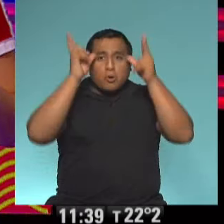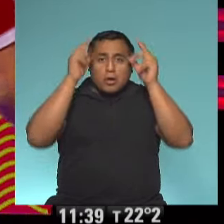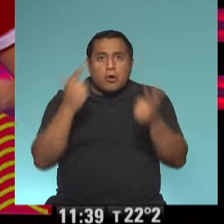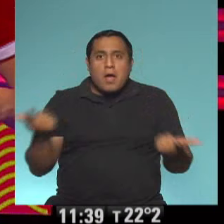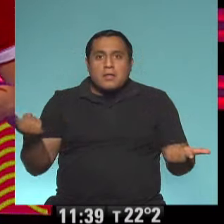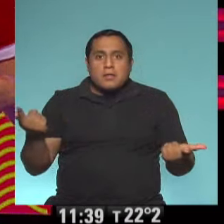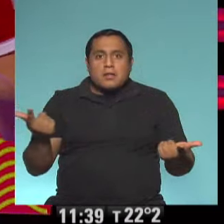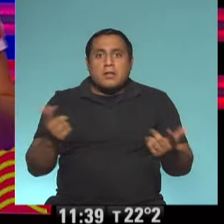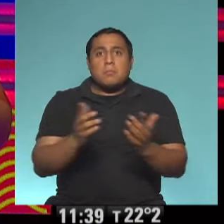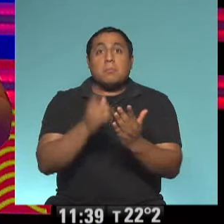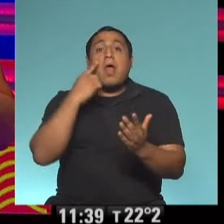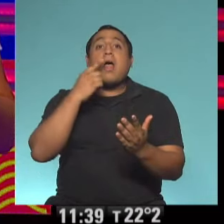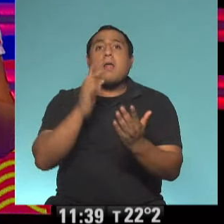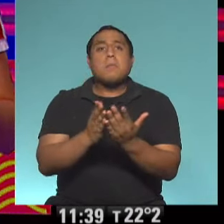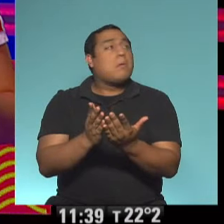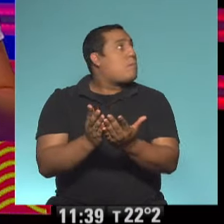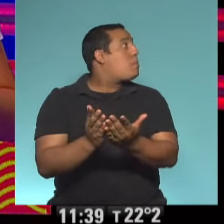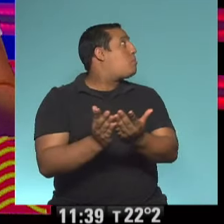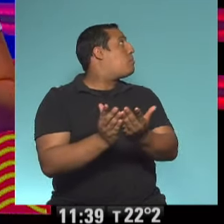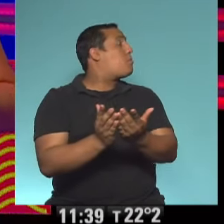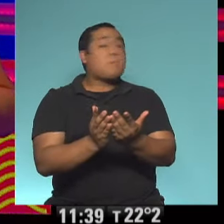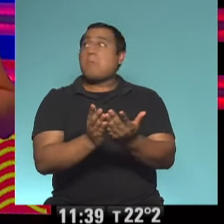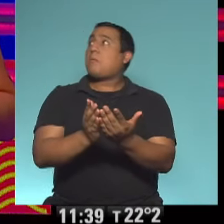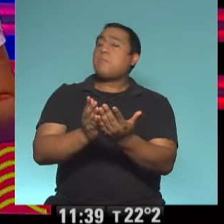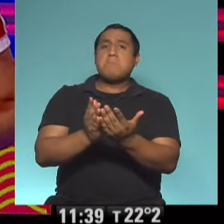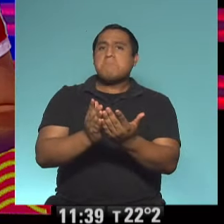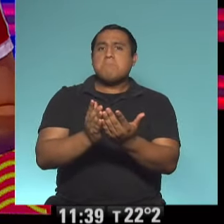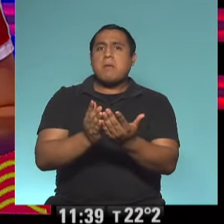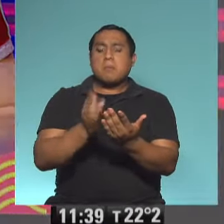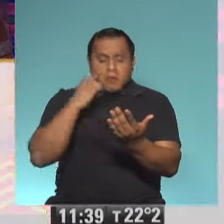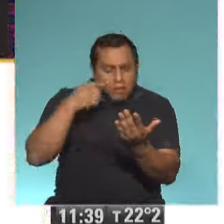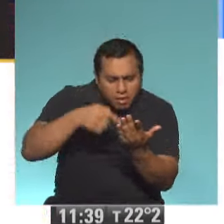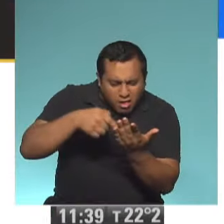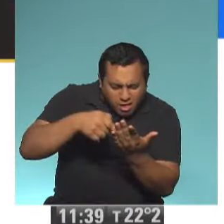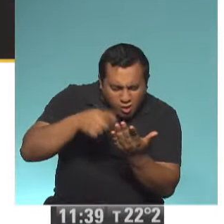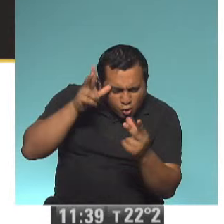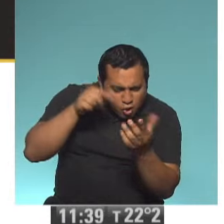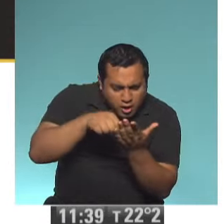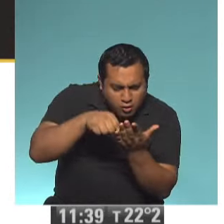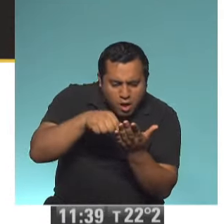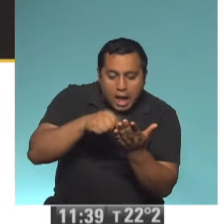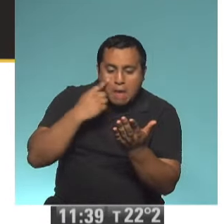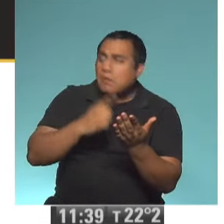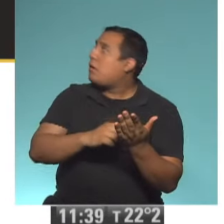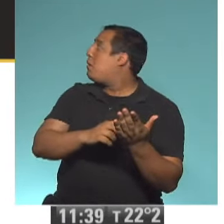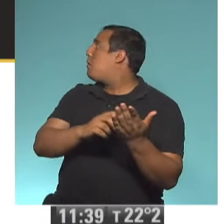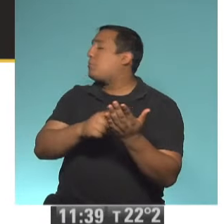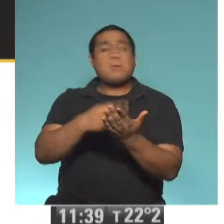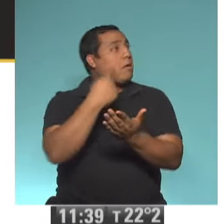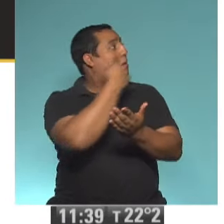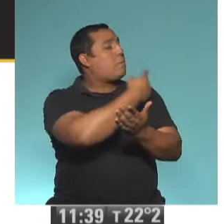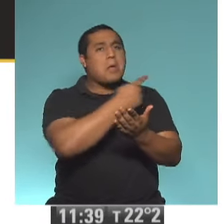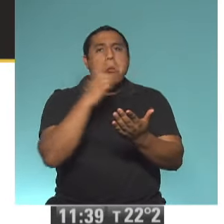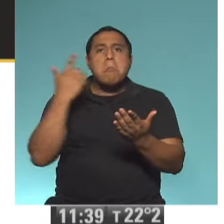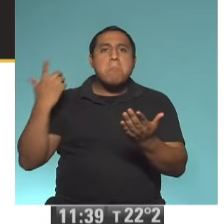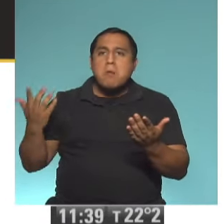vuelta. A ver, dense vuelta, chicos. No sé si tendrán ustedes un conejo detrás. ¿Hay un conejo por ahí? Yo veo un solcito que hay por ahí. Por ahí no está, ¿no? No hay conejo. Acá